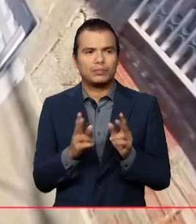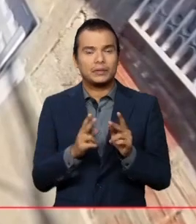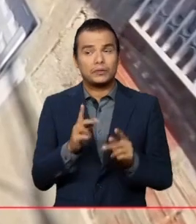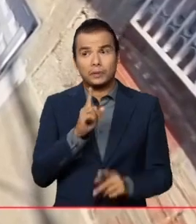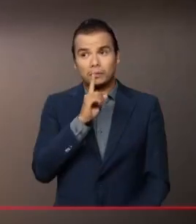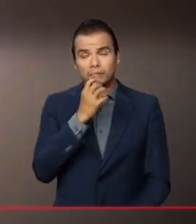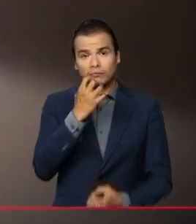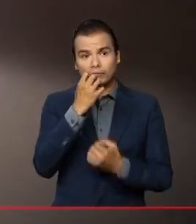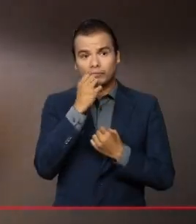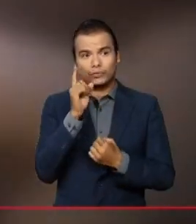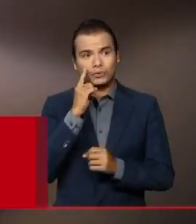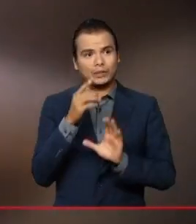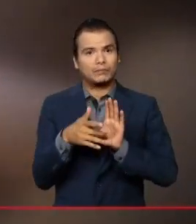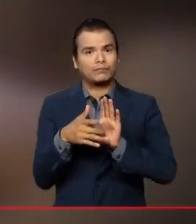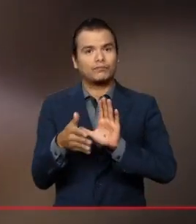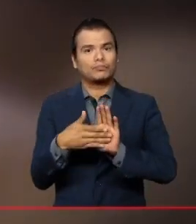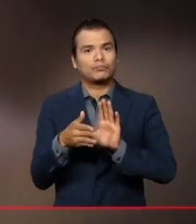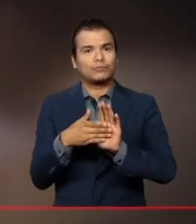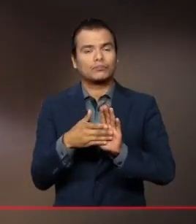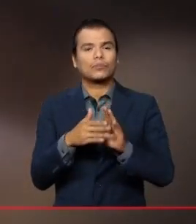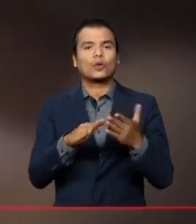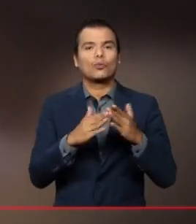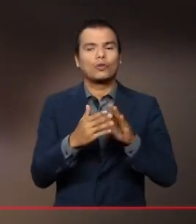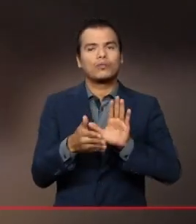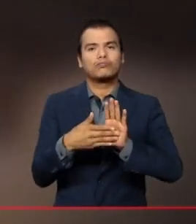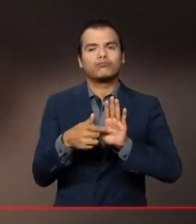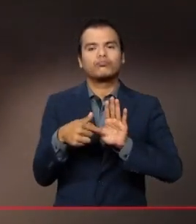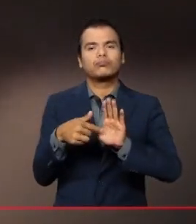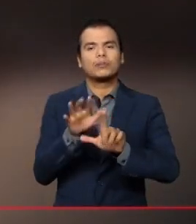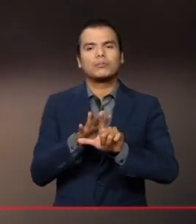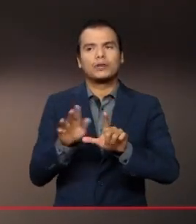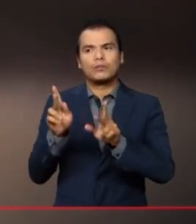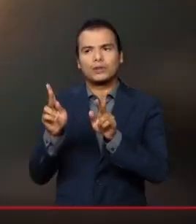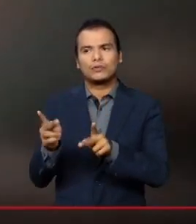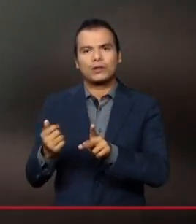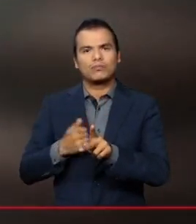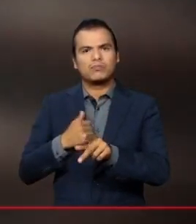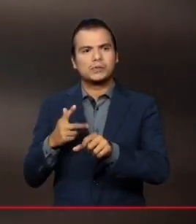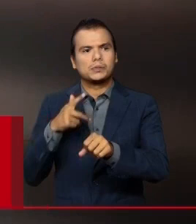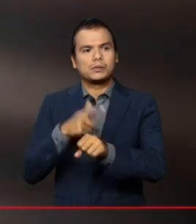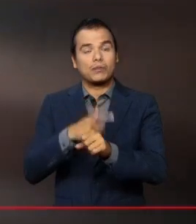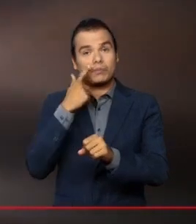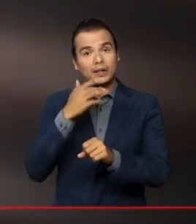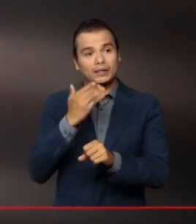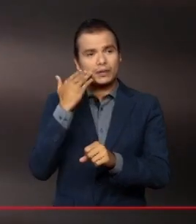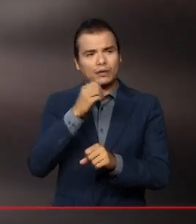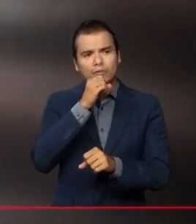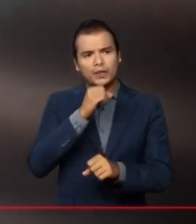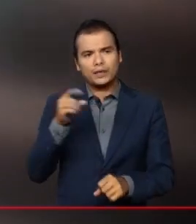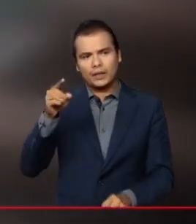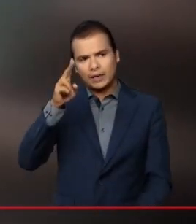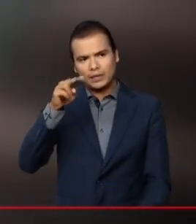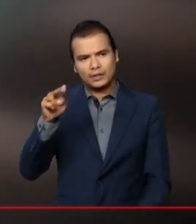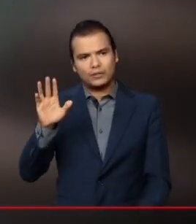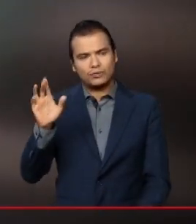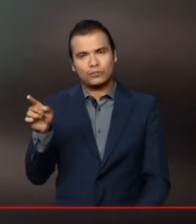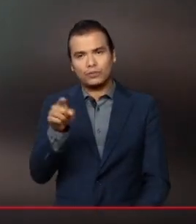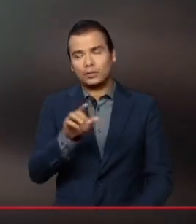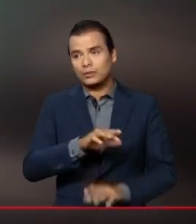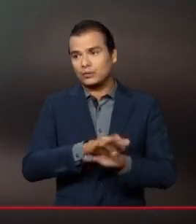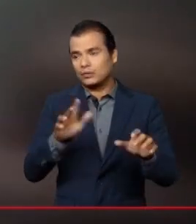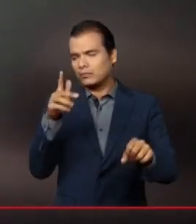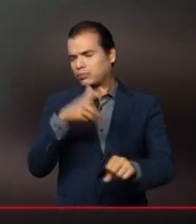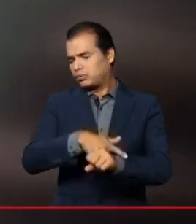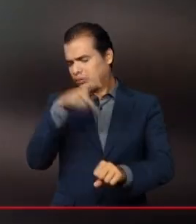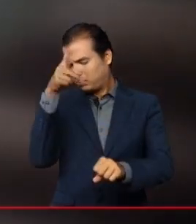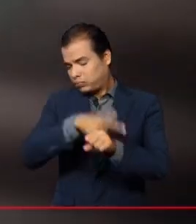actuar en el video que vecinos decidieron grabar como evidencia el presunto agresor quien según autoridades sería el nieto del adulta mayor la somete a una serie de